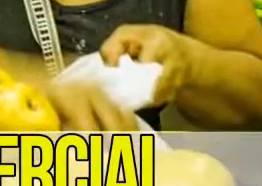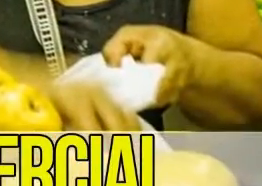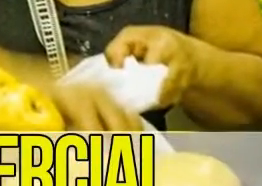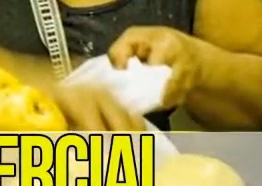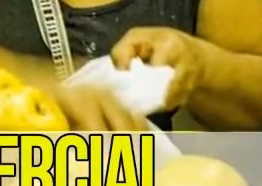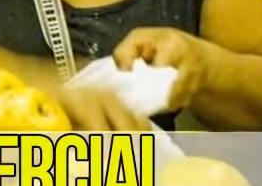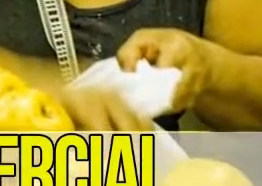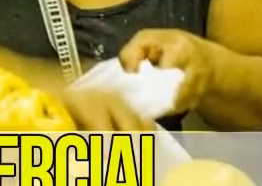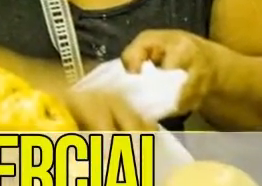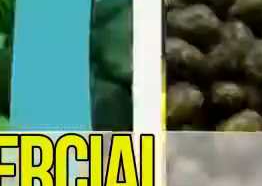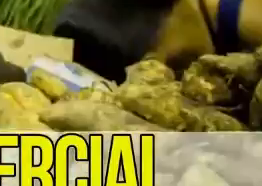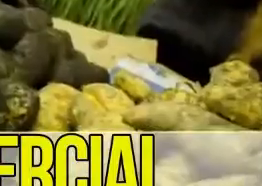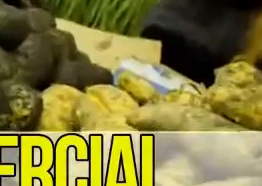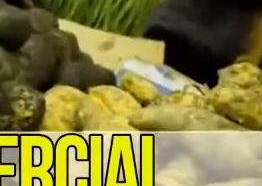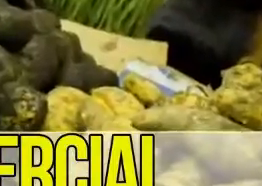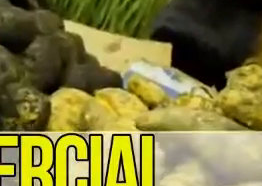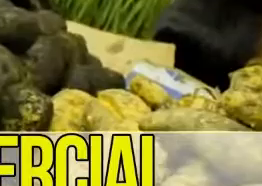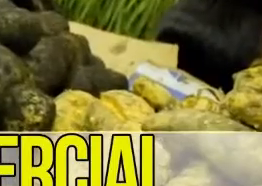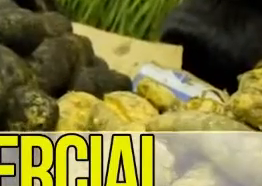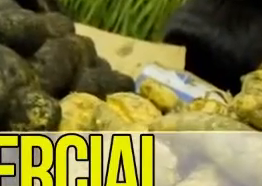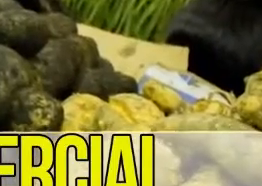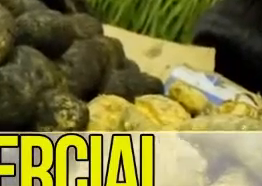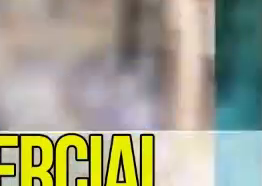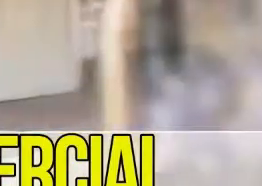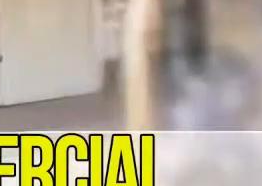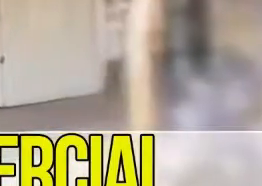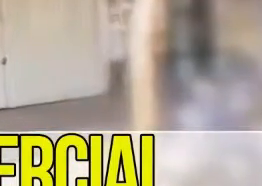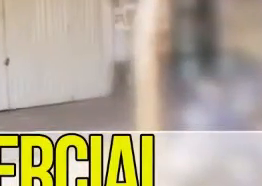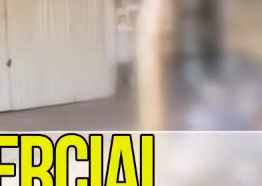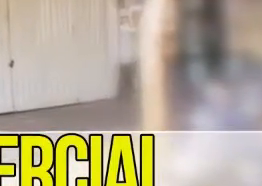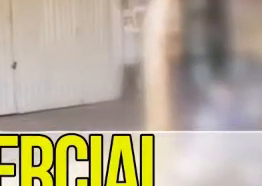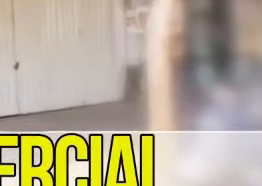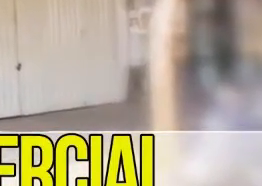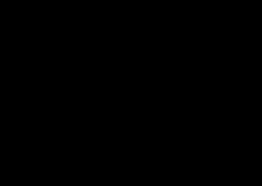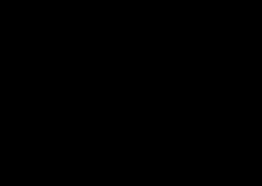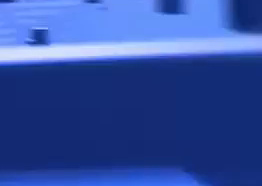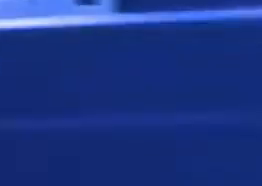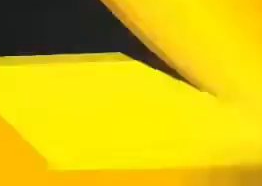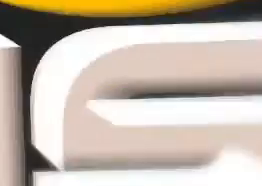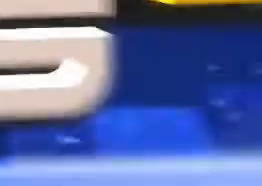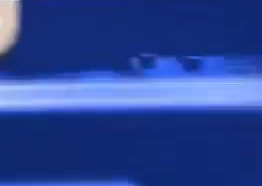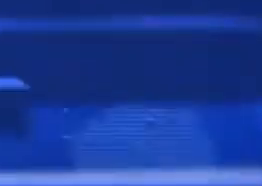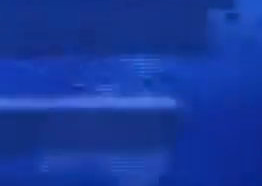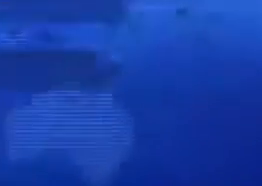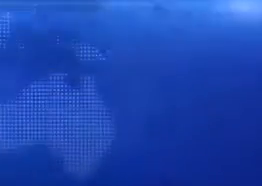campo para su hogar todos los días con precios incomparables.